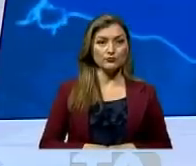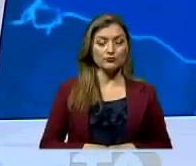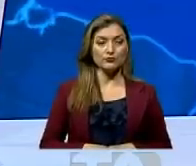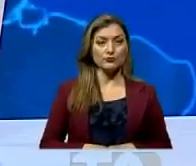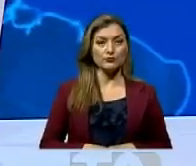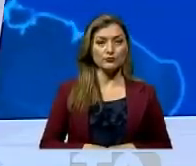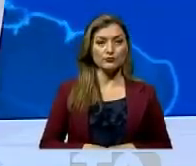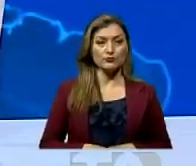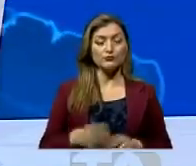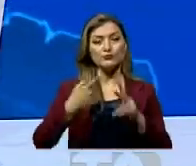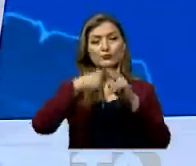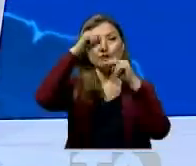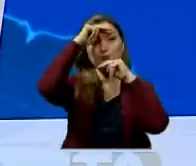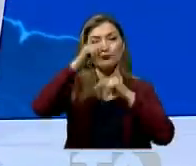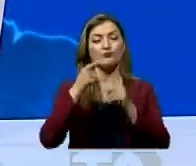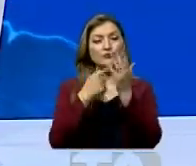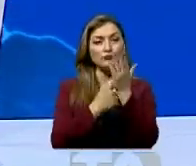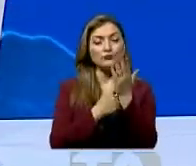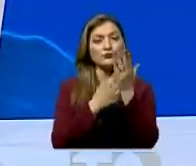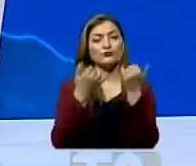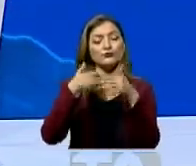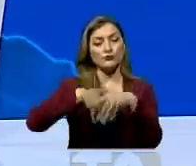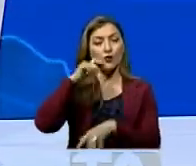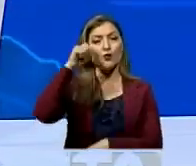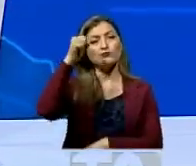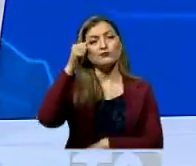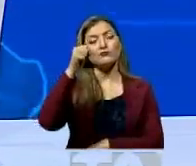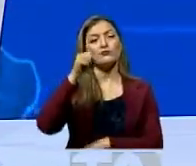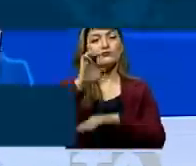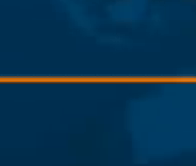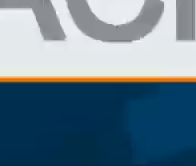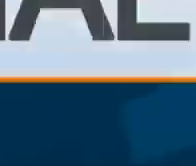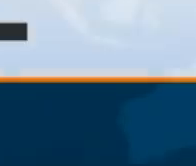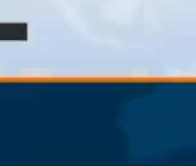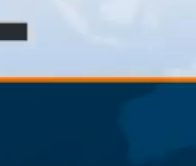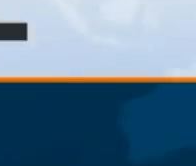y aquí empezamos analizando la jornada de movilizaciones en el país